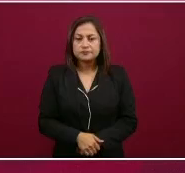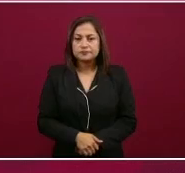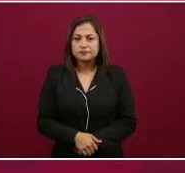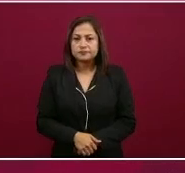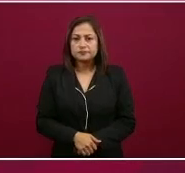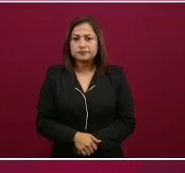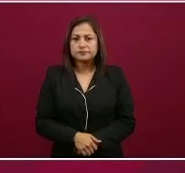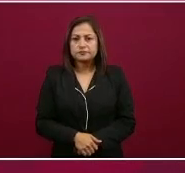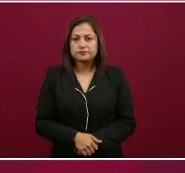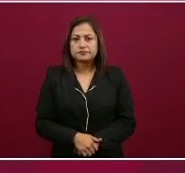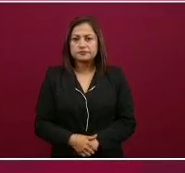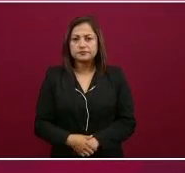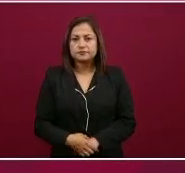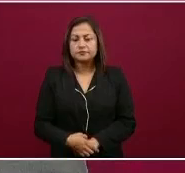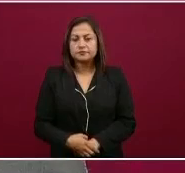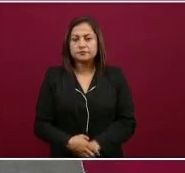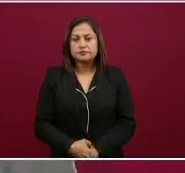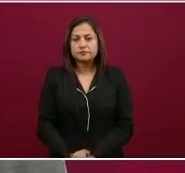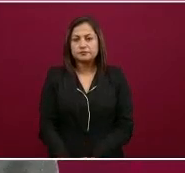una